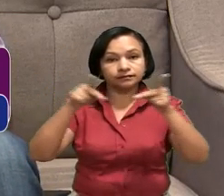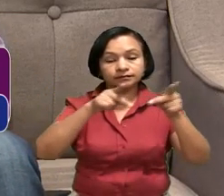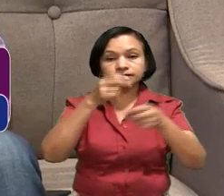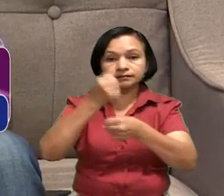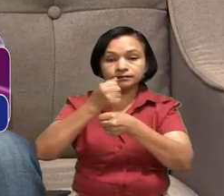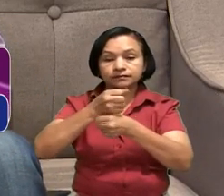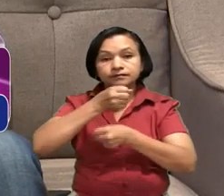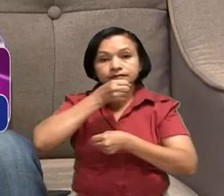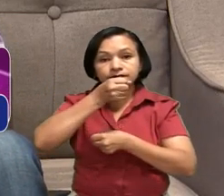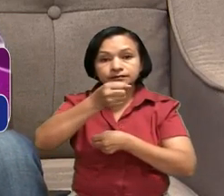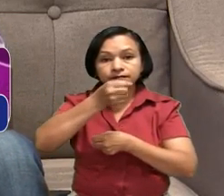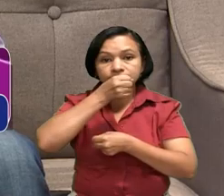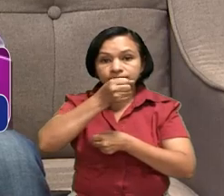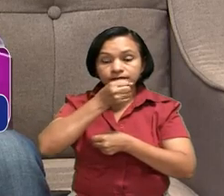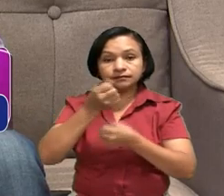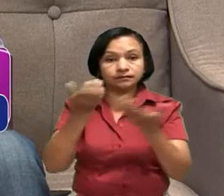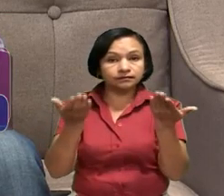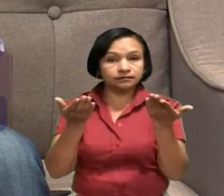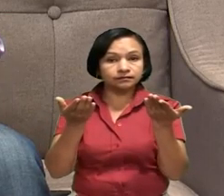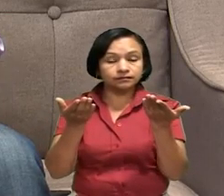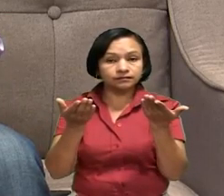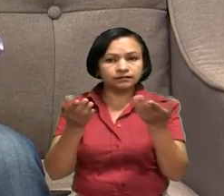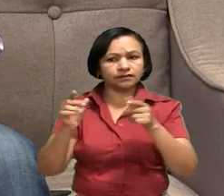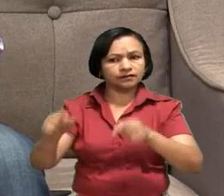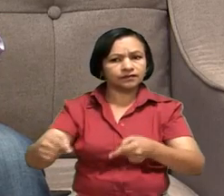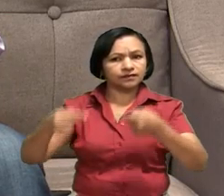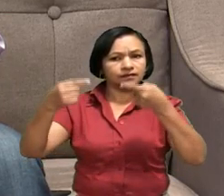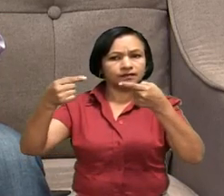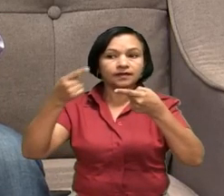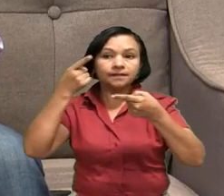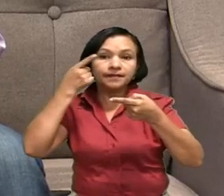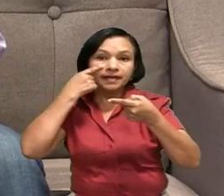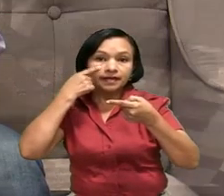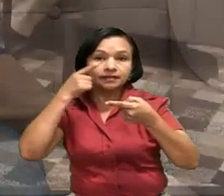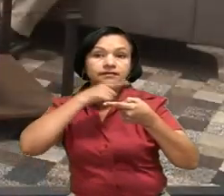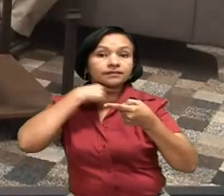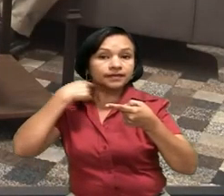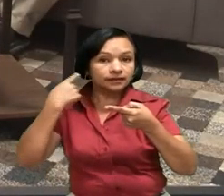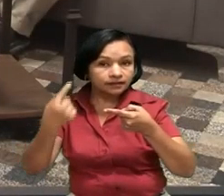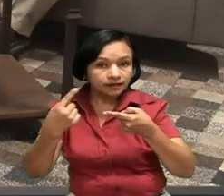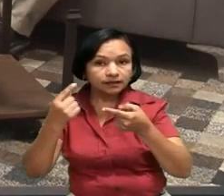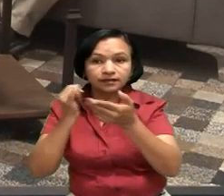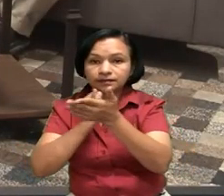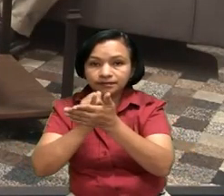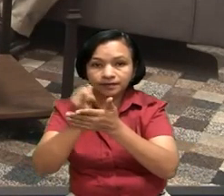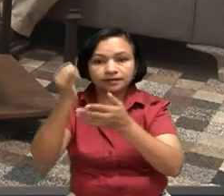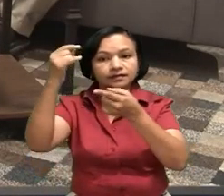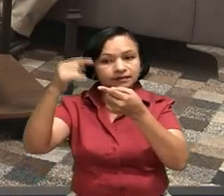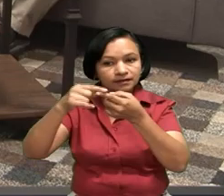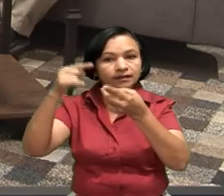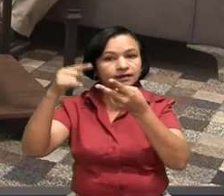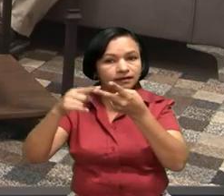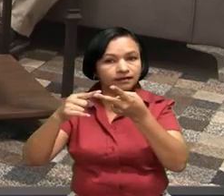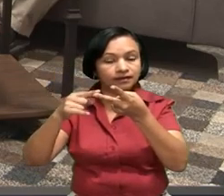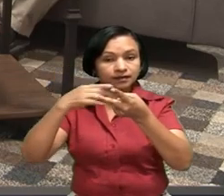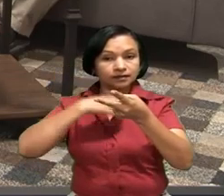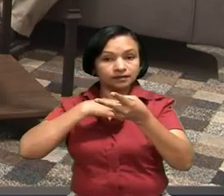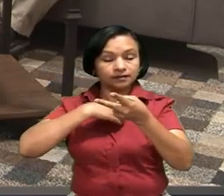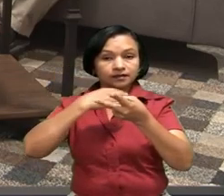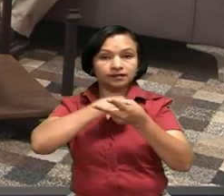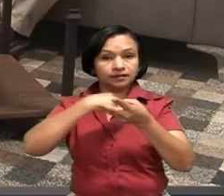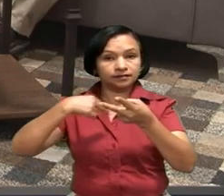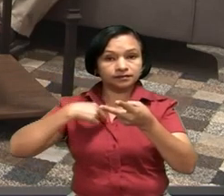periodista contrata con contrastar la fuente indagar investigar y tratar